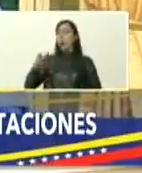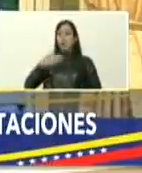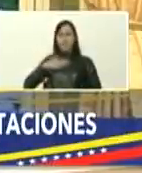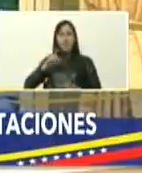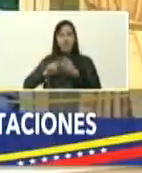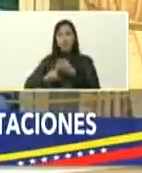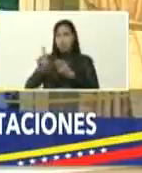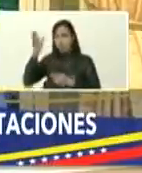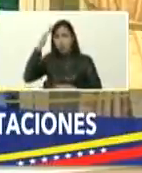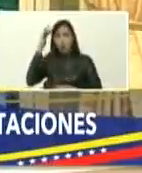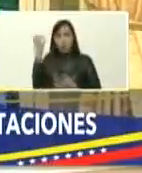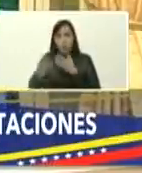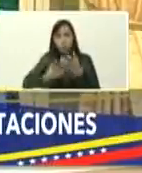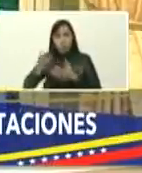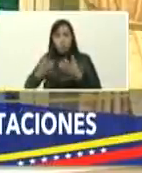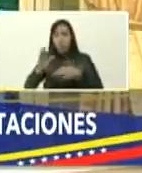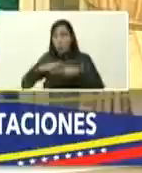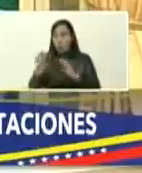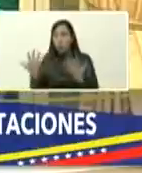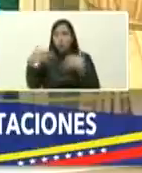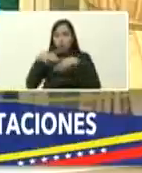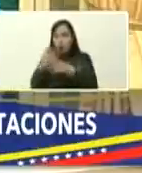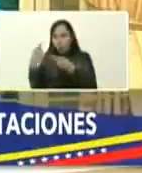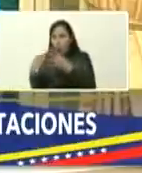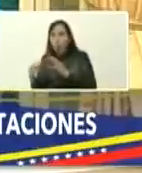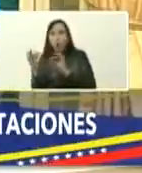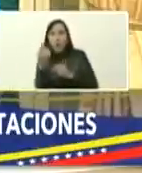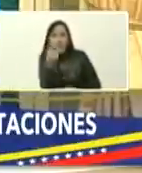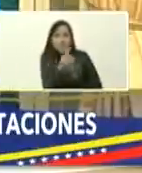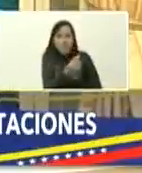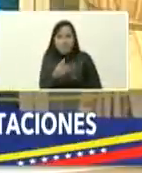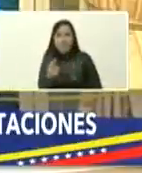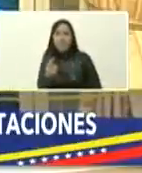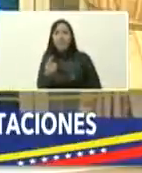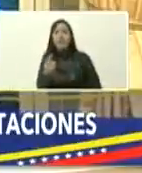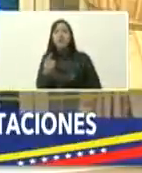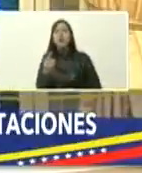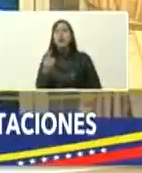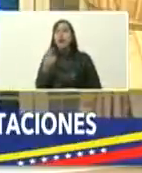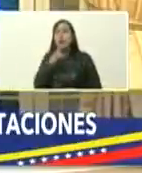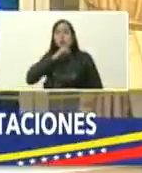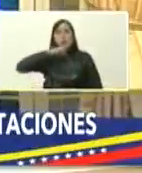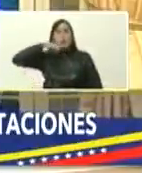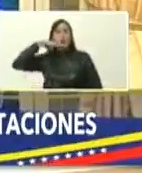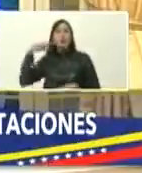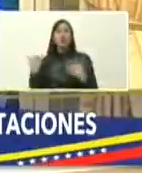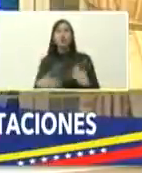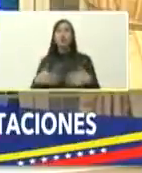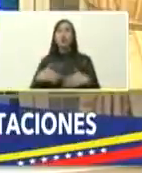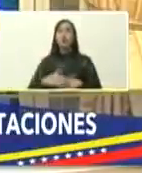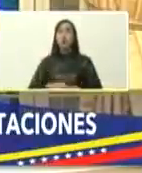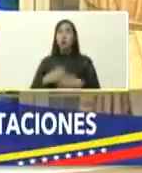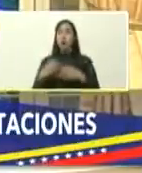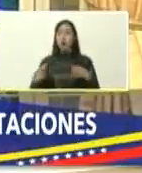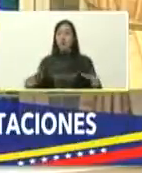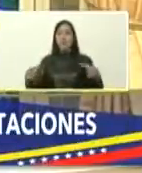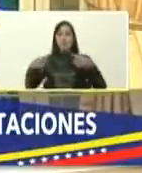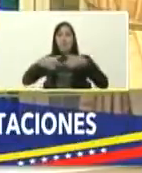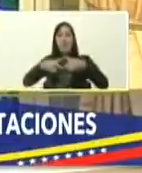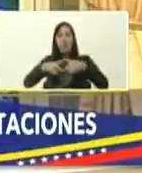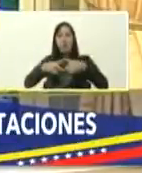bien, porque lo combina con quinchoncho, entonces agarra el sabor del quinchoncho. Entonces es un plato entre